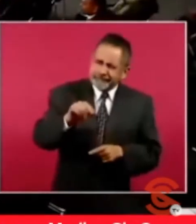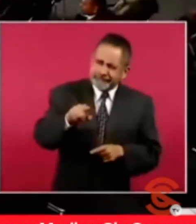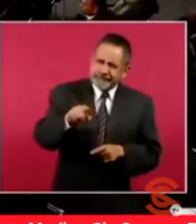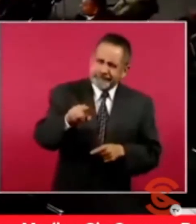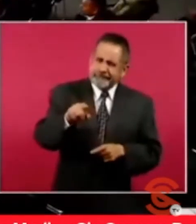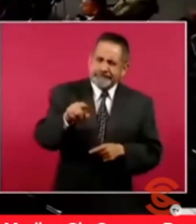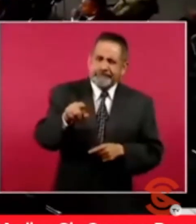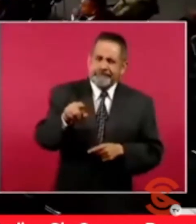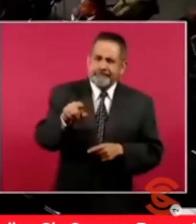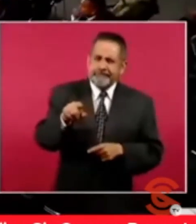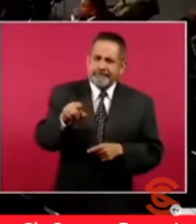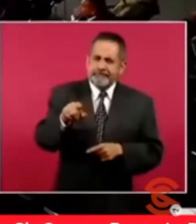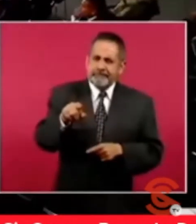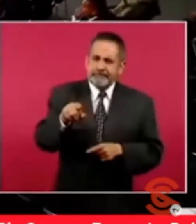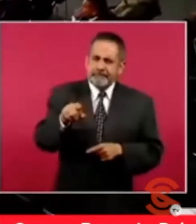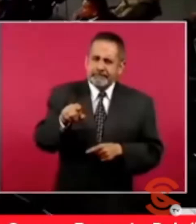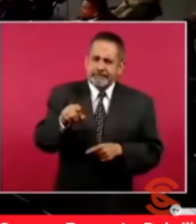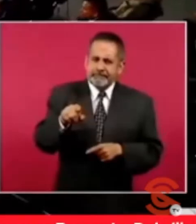¿eh? Sí,